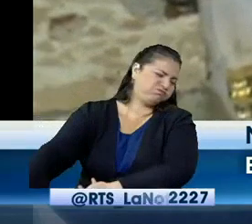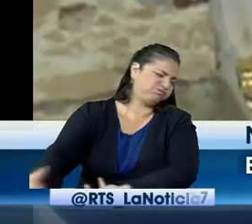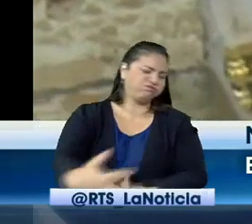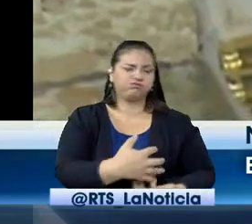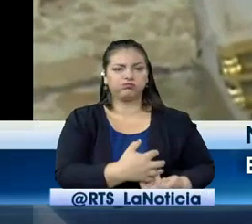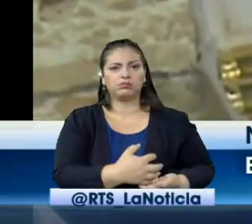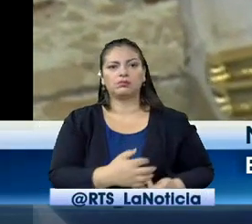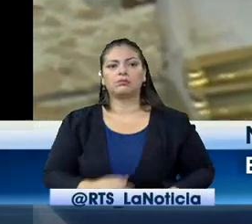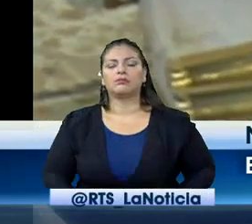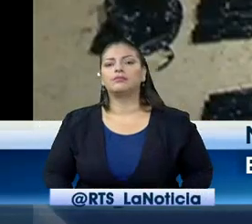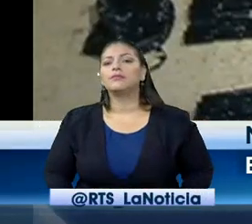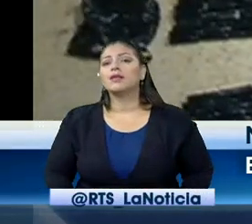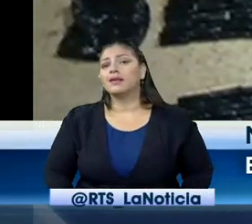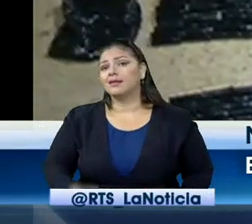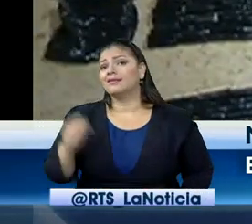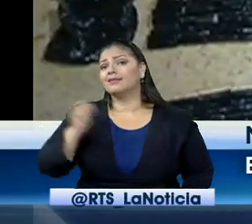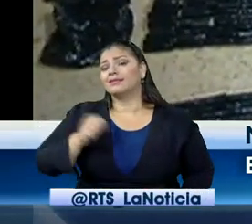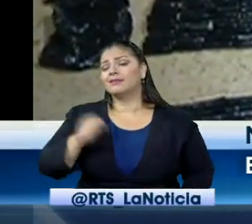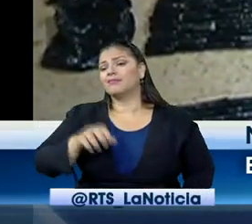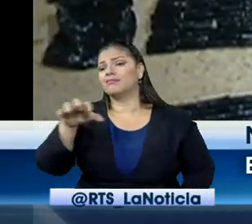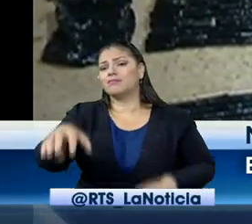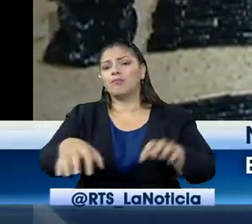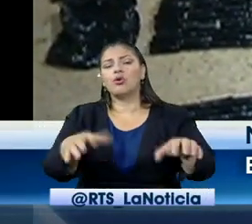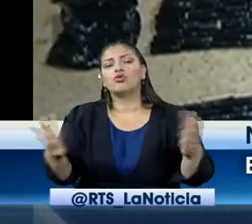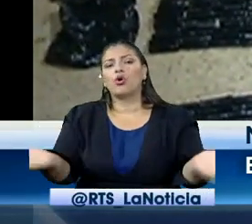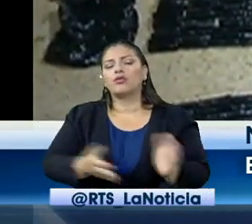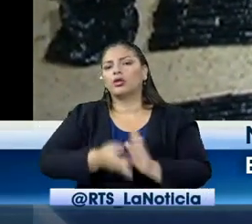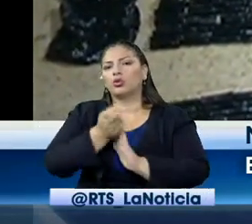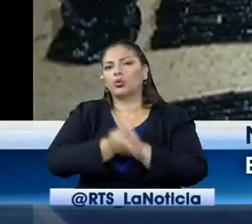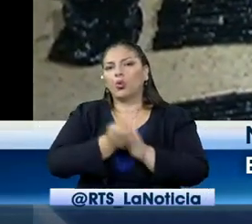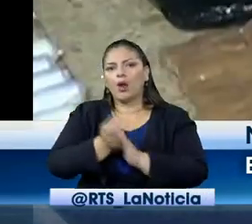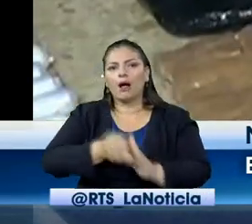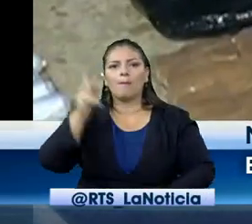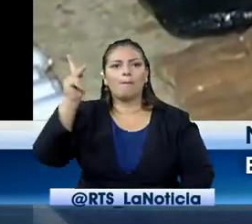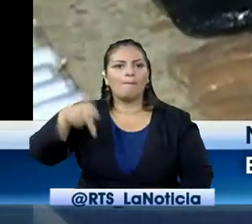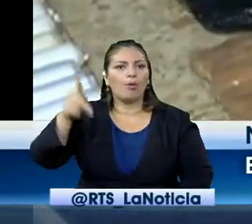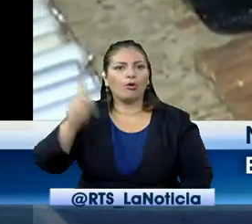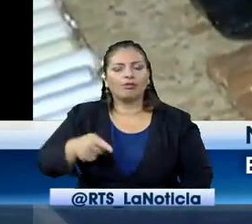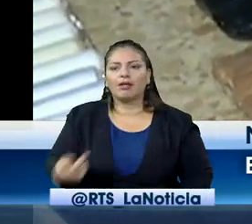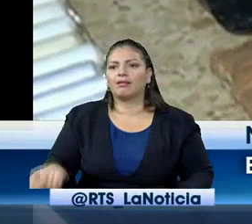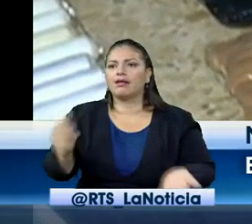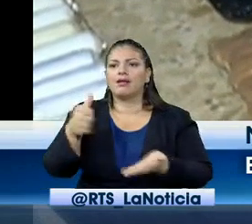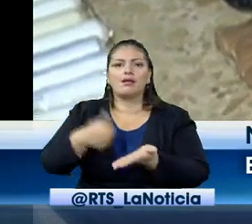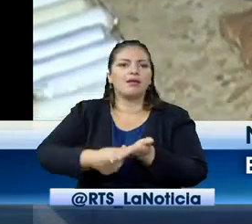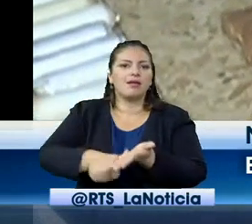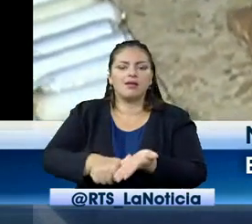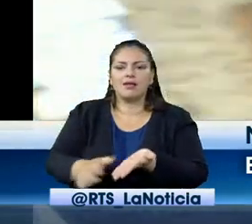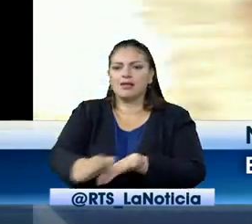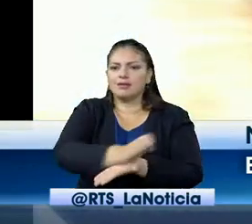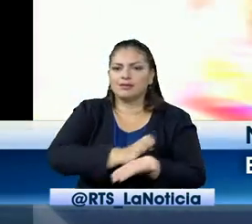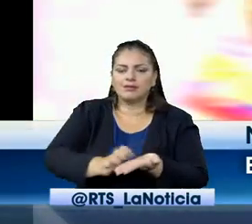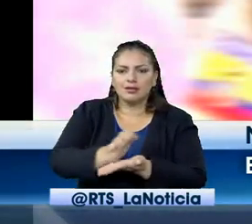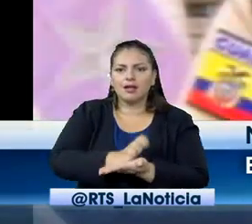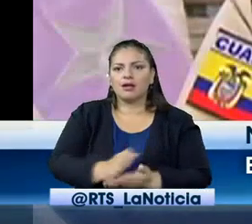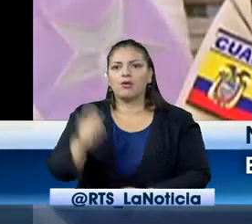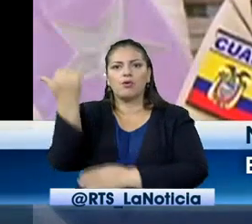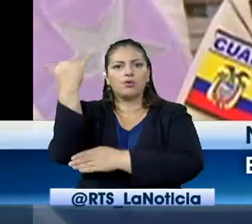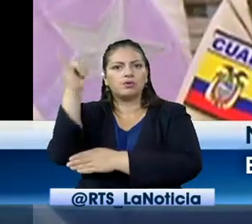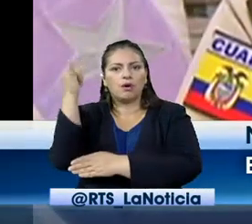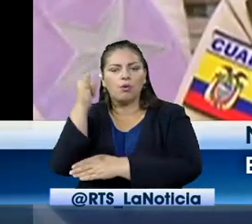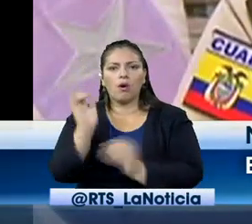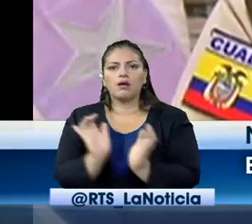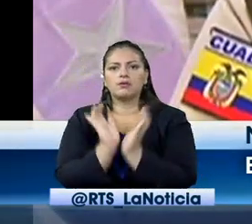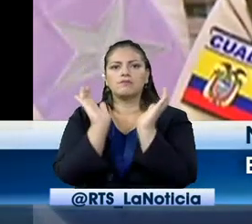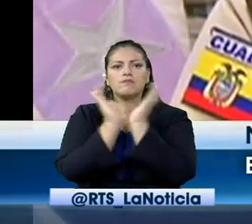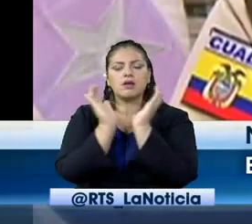varios distritos de esta jurisdicción, como son Durán, Portete, Modelo, Estero Sur, Daule, Yaguachi, Milagro e inclusive uno de Santa